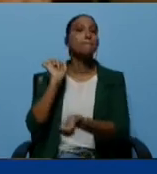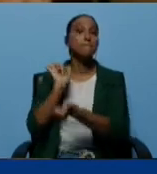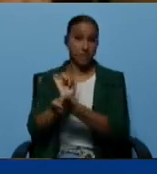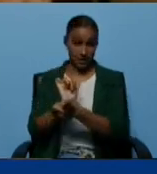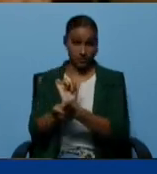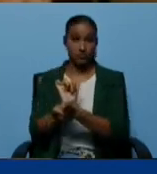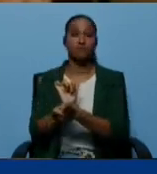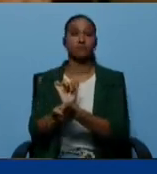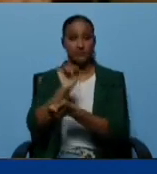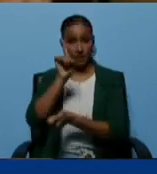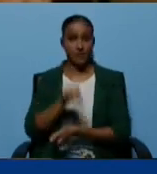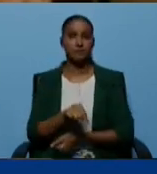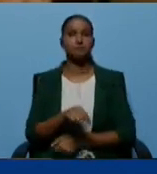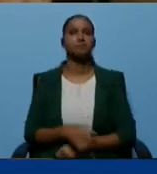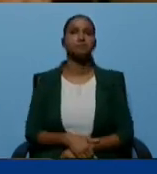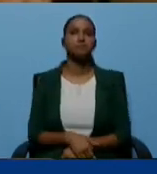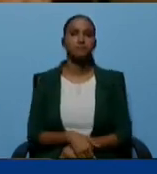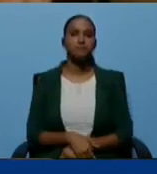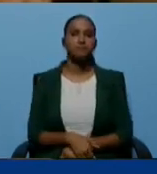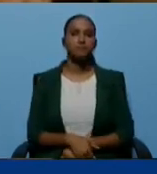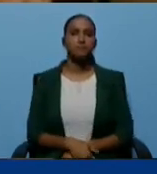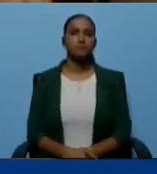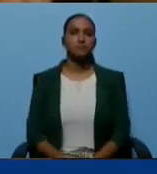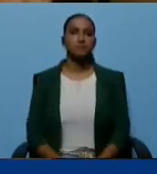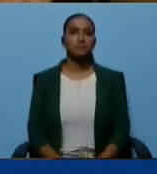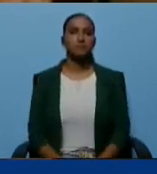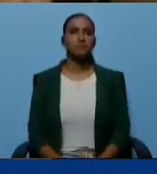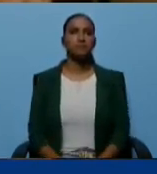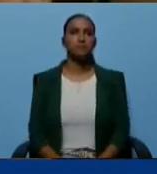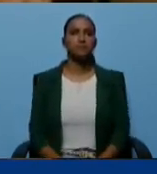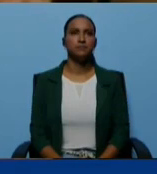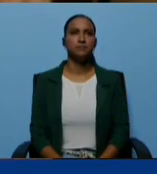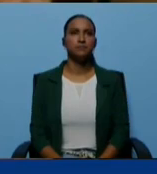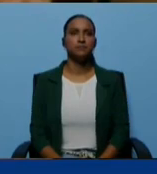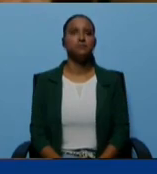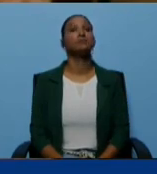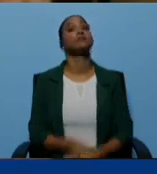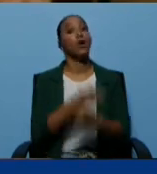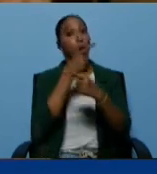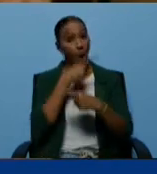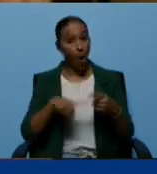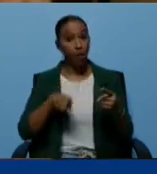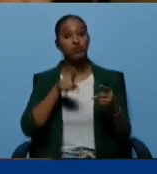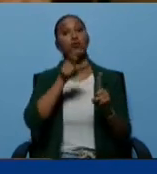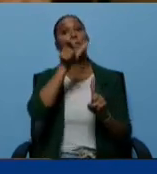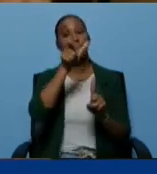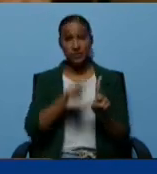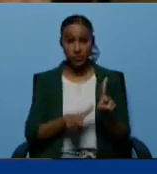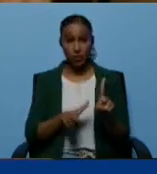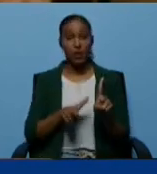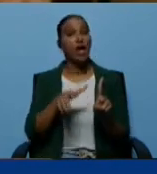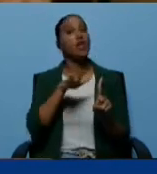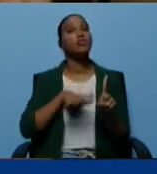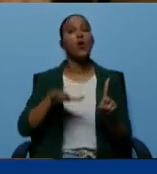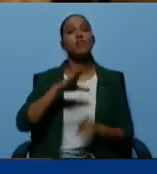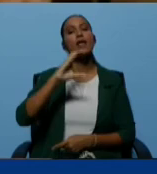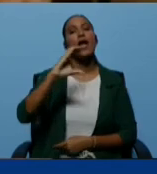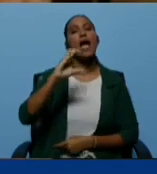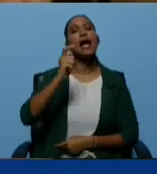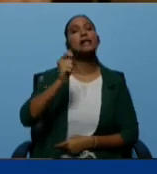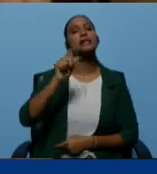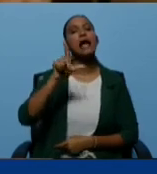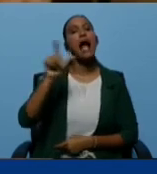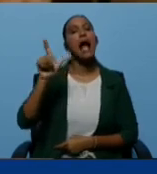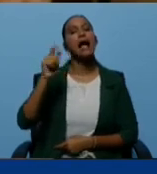encuentra detenido. No podemos dejar de recordar el caso de Cirila Gil en el Callao. Fue